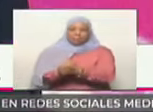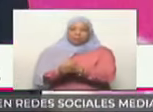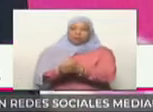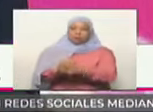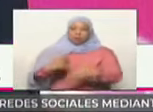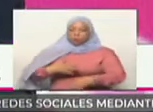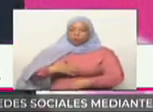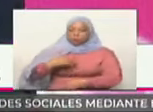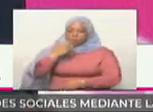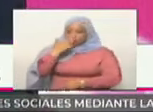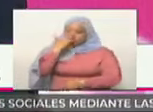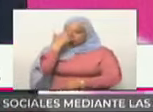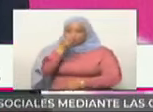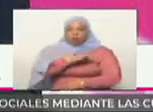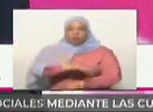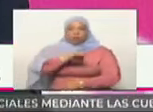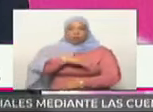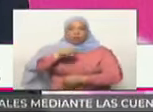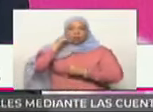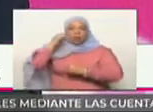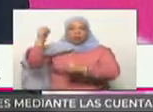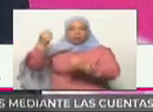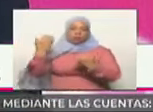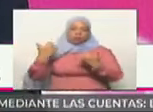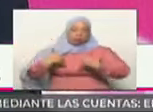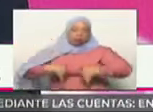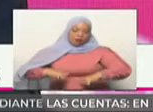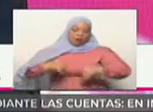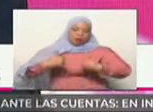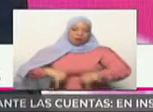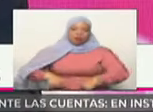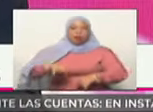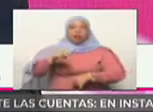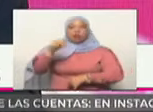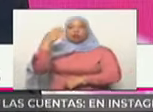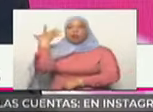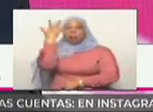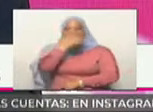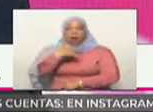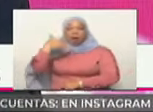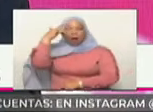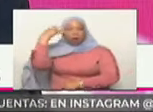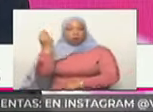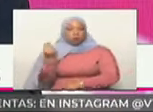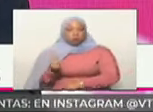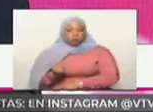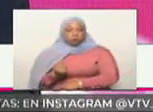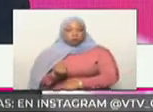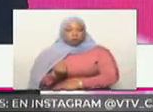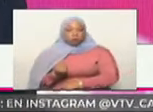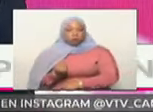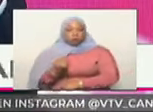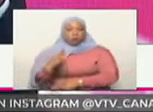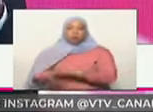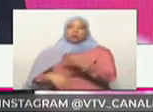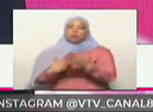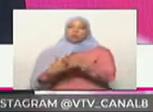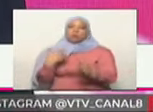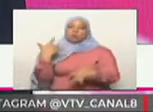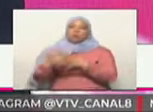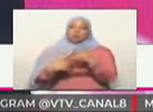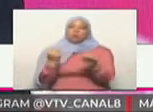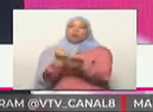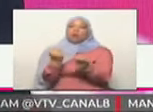Árabe Socialista de Argelia, en el norte de África, allí en el Mediterráneo, al frente, cara a